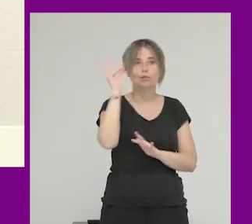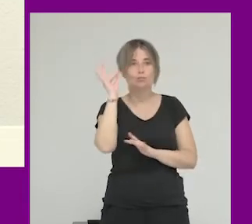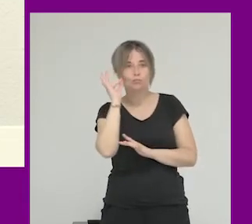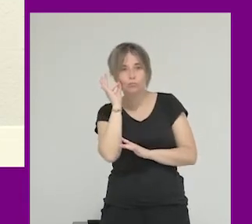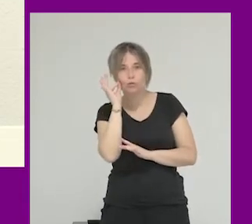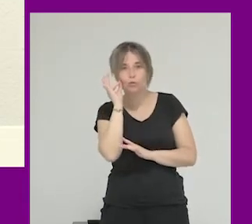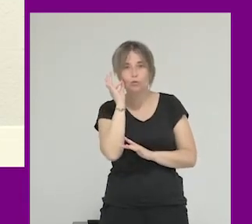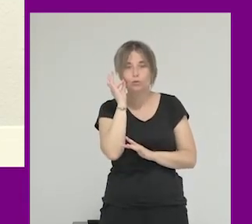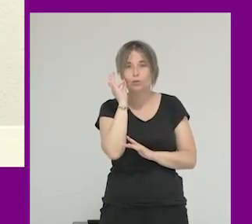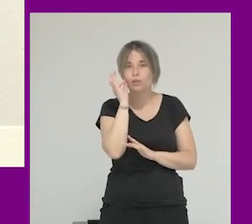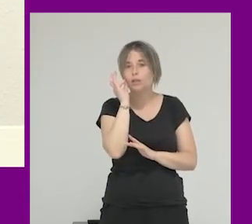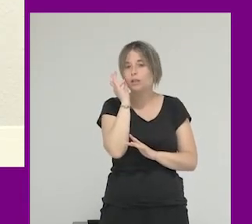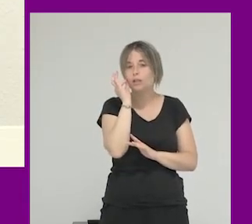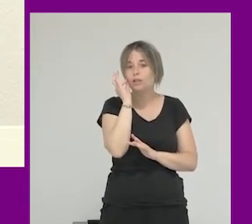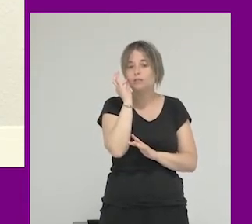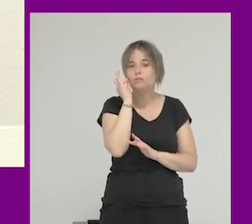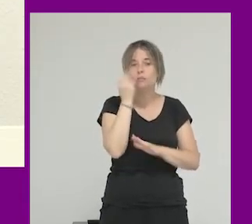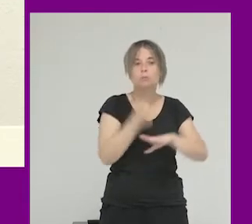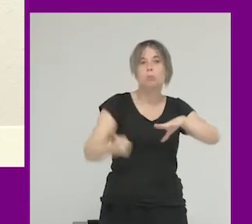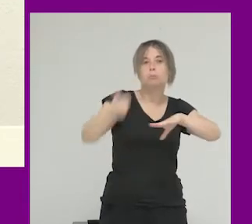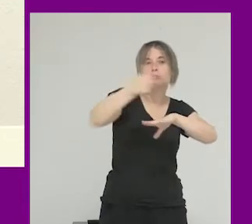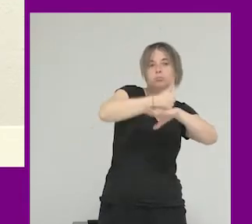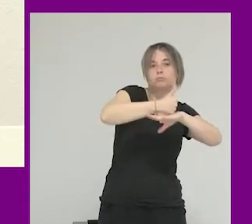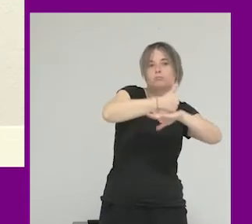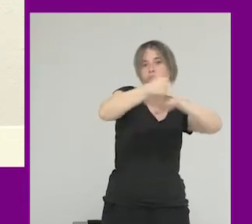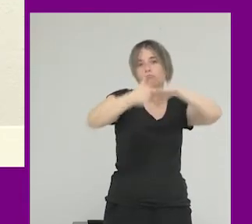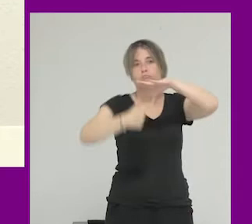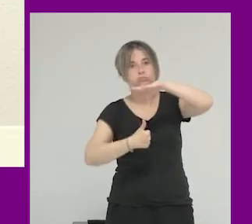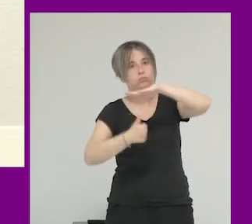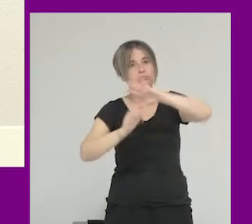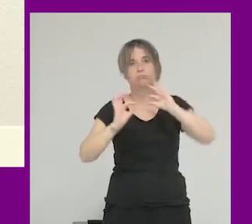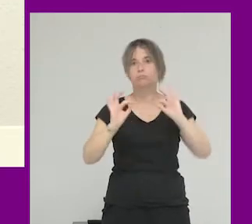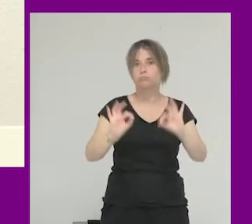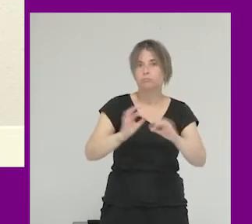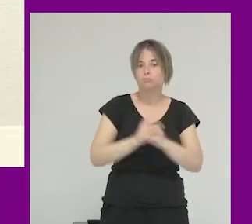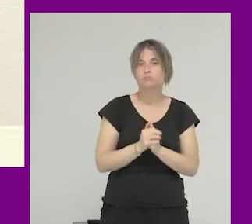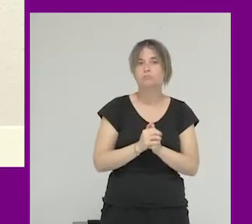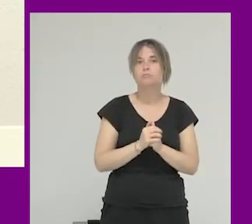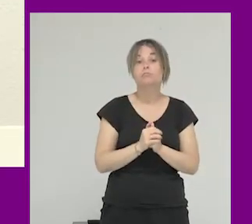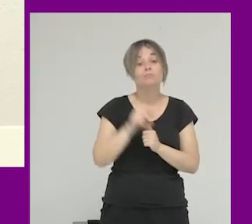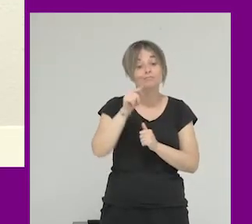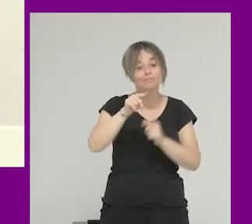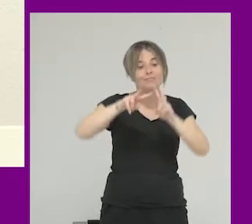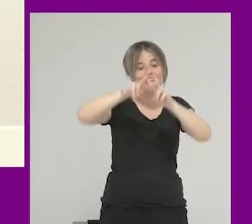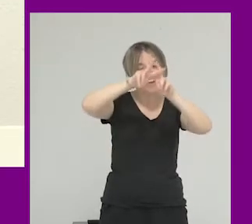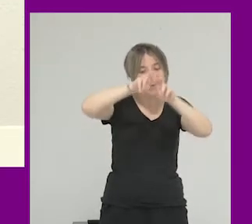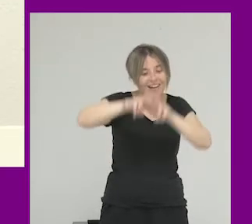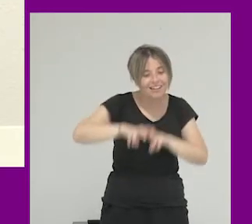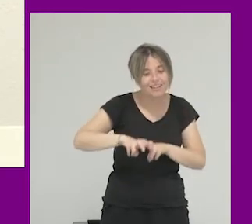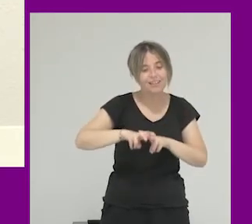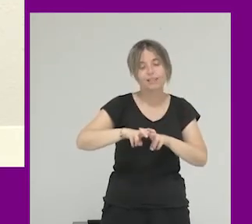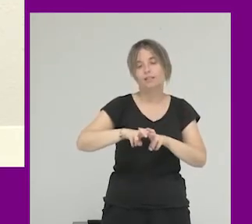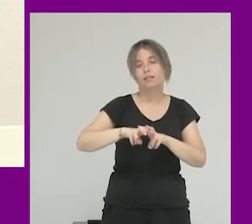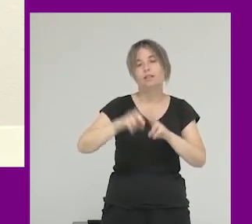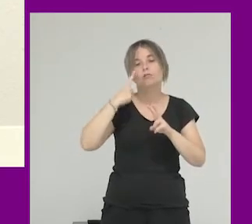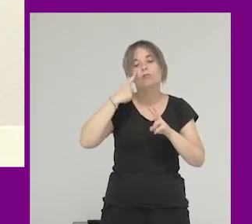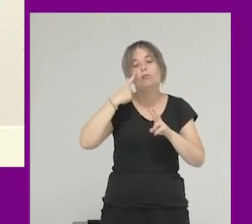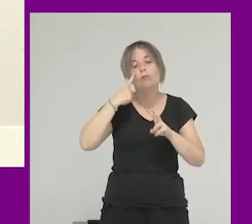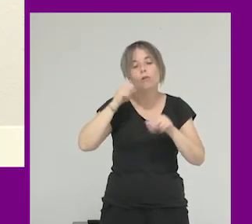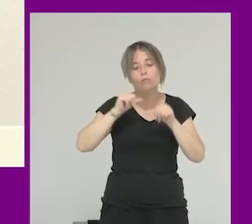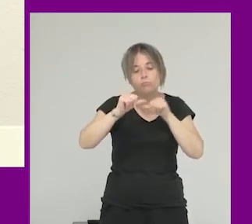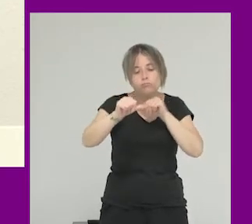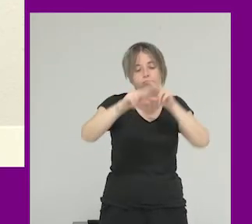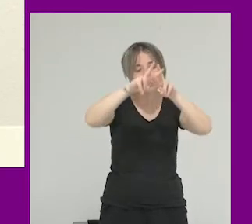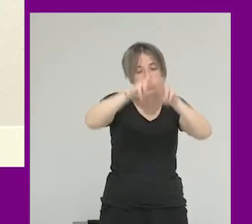de dominación y subordinación, y por tanto, para analizar o para realizar una investigación desde